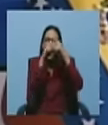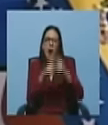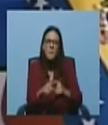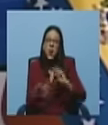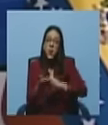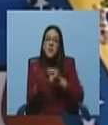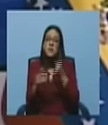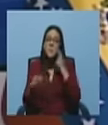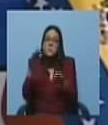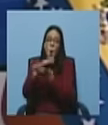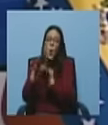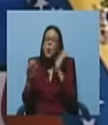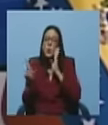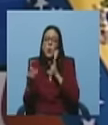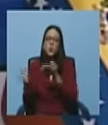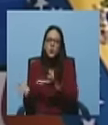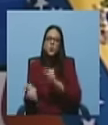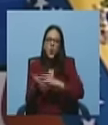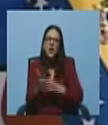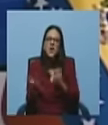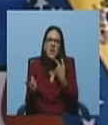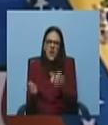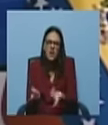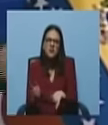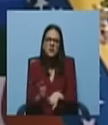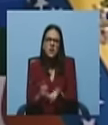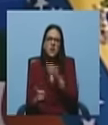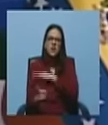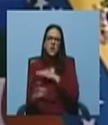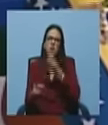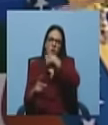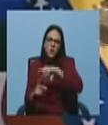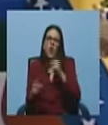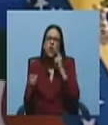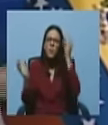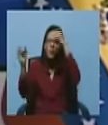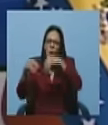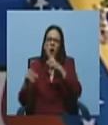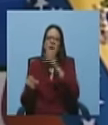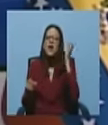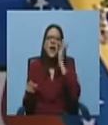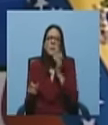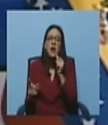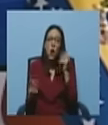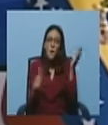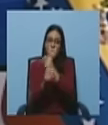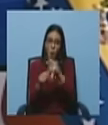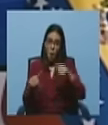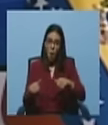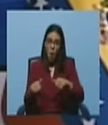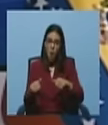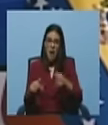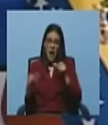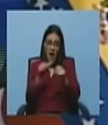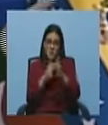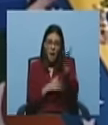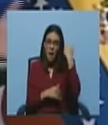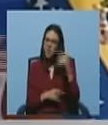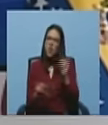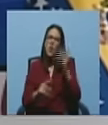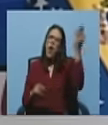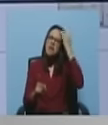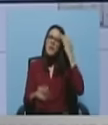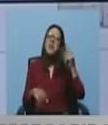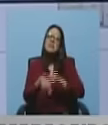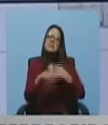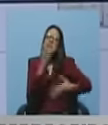corrupto. O sea que le quiere, es la misma sociedad de cómplices. Ahora, Capriles se enteró de eso hoy, la semana pasada. Él lo sabe desde